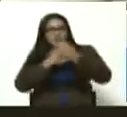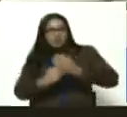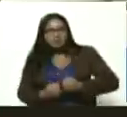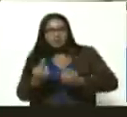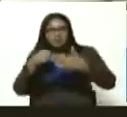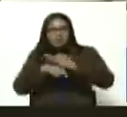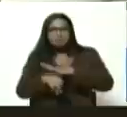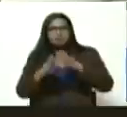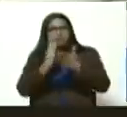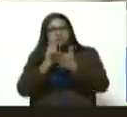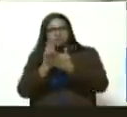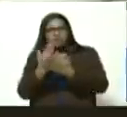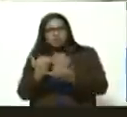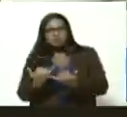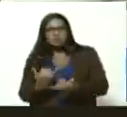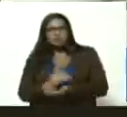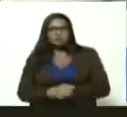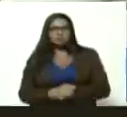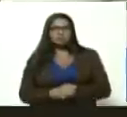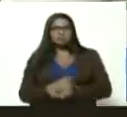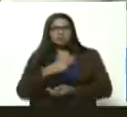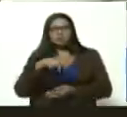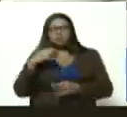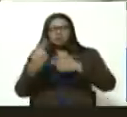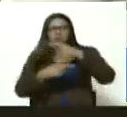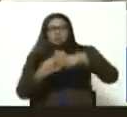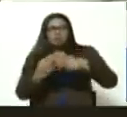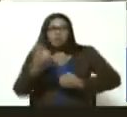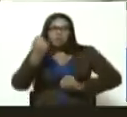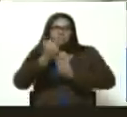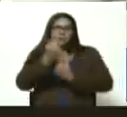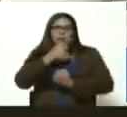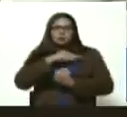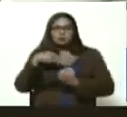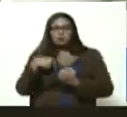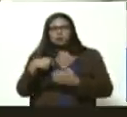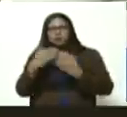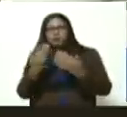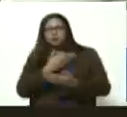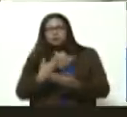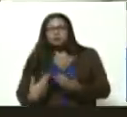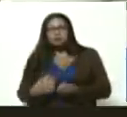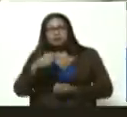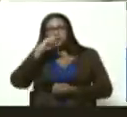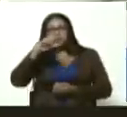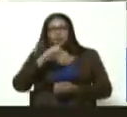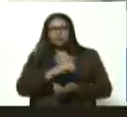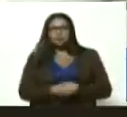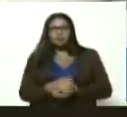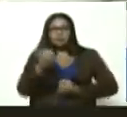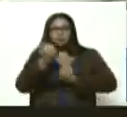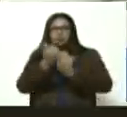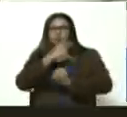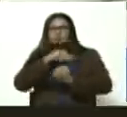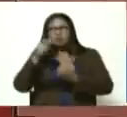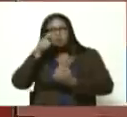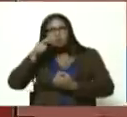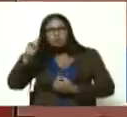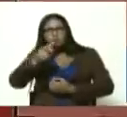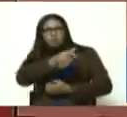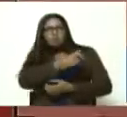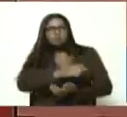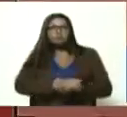adentro cada día más en apoyo a la revolución en apoyo al presidente nicolas maduran apoyo nuestro pueblo